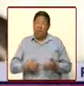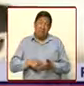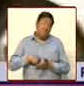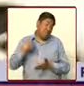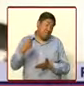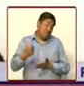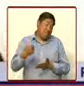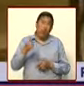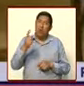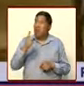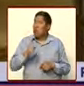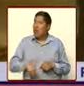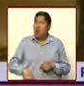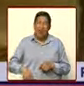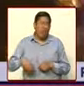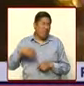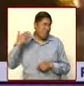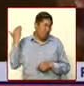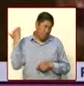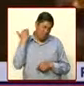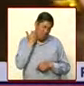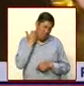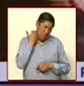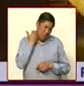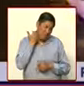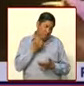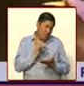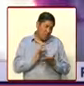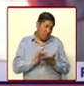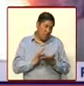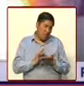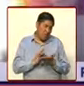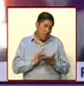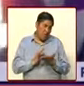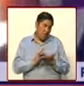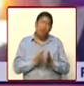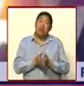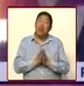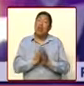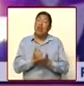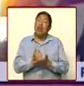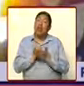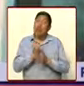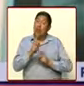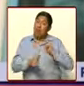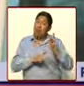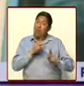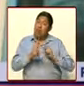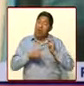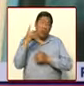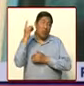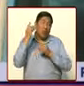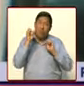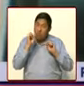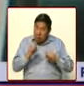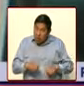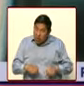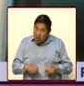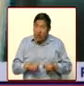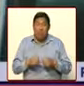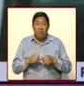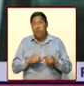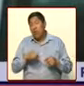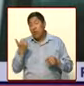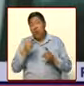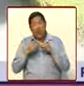un tratamiento porque no tiene con qué adquirir los medicamentos. Y pide ayuda a la población boliviana para que pueda trasladarse